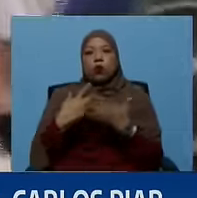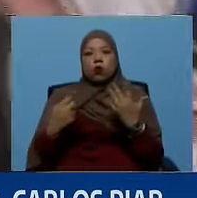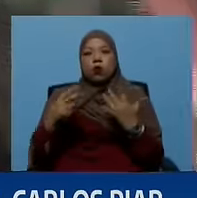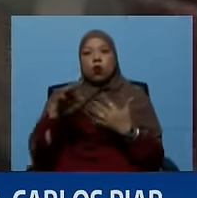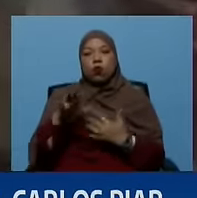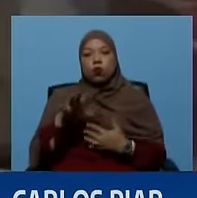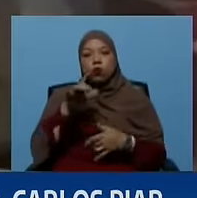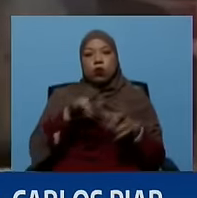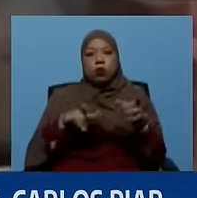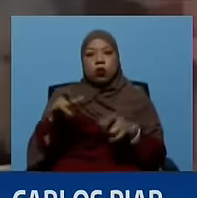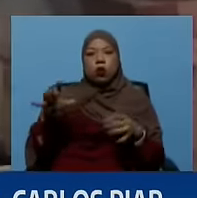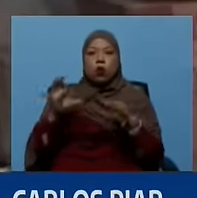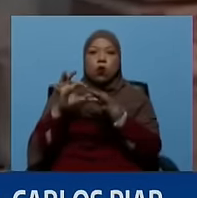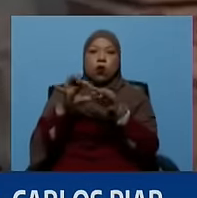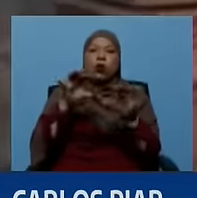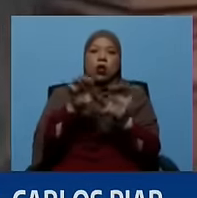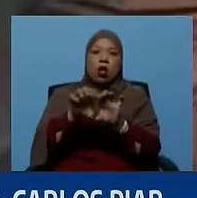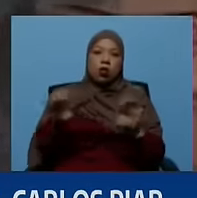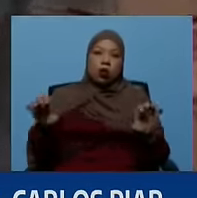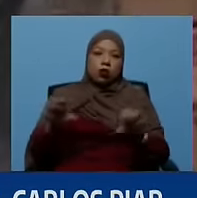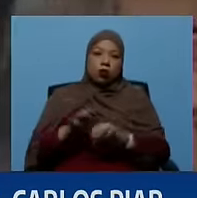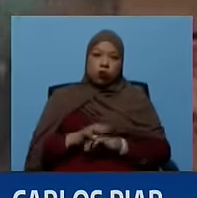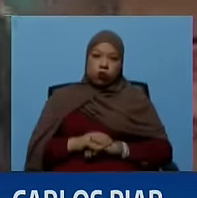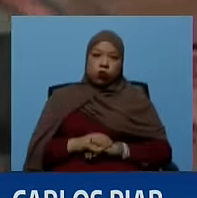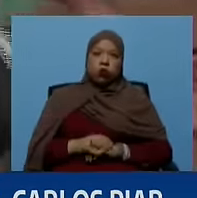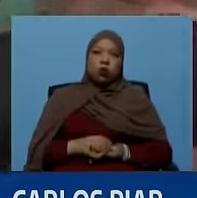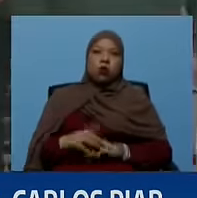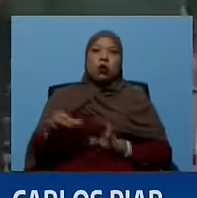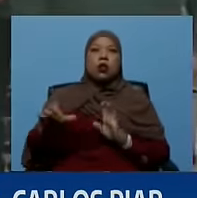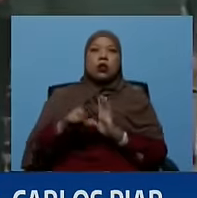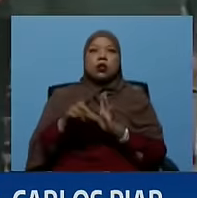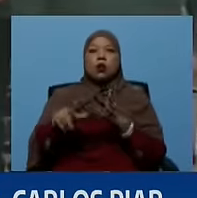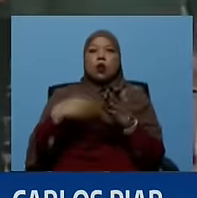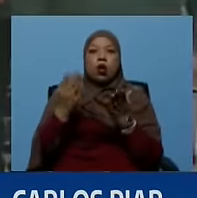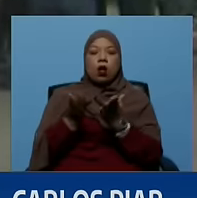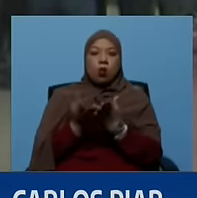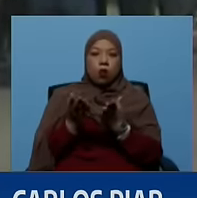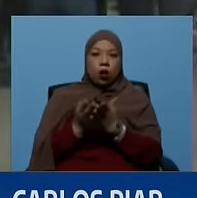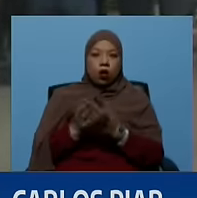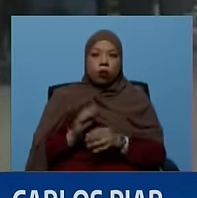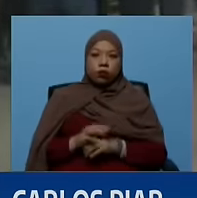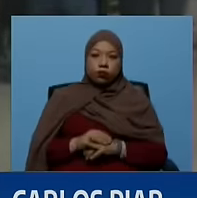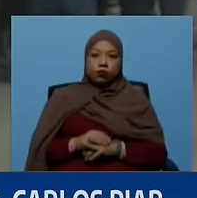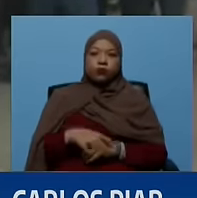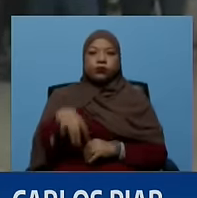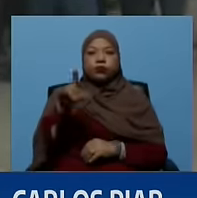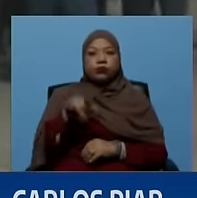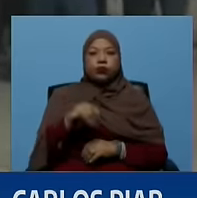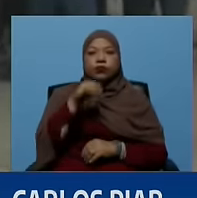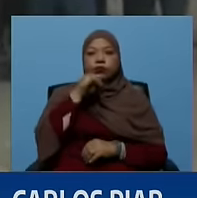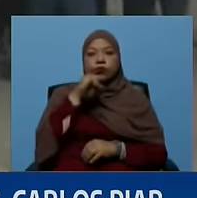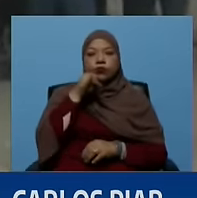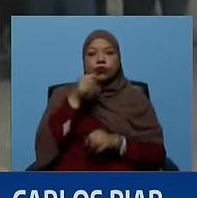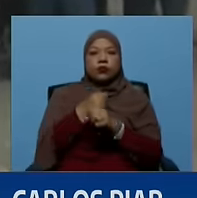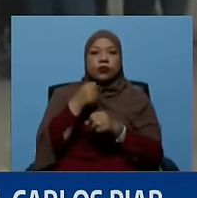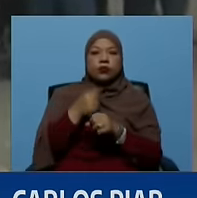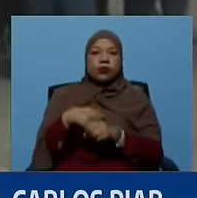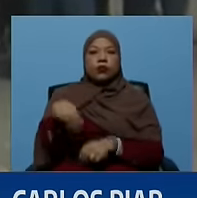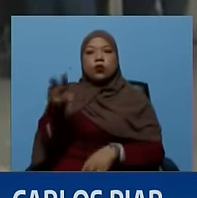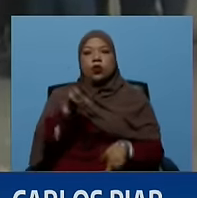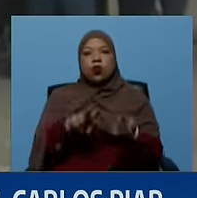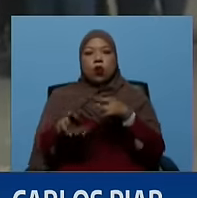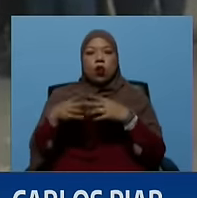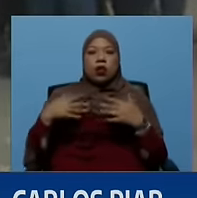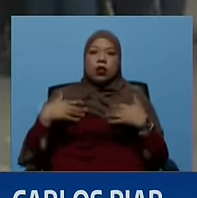675 unidades educativas liceos y escuelas y también espacios de